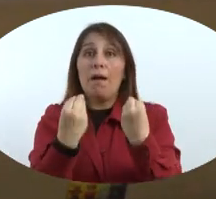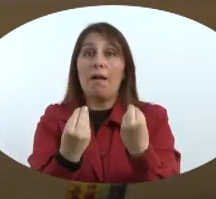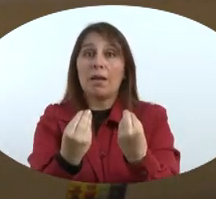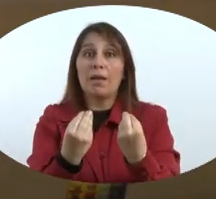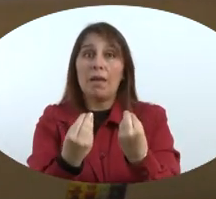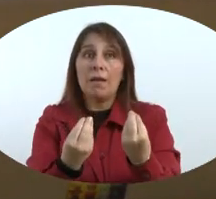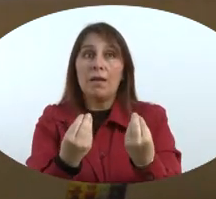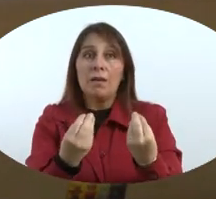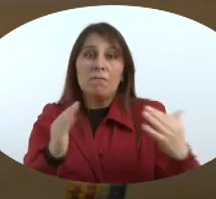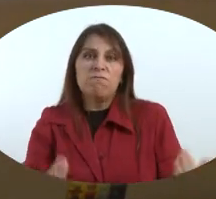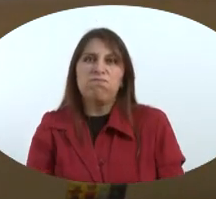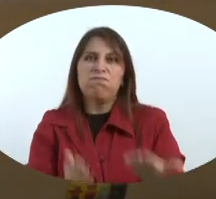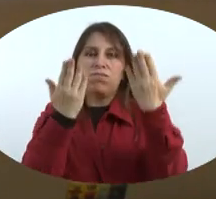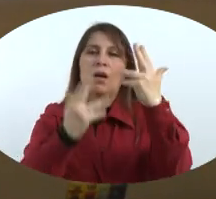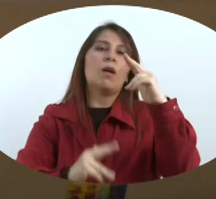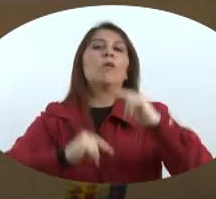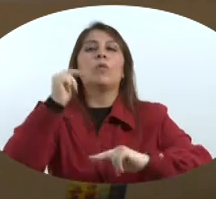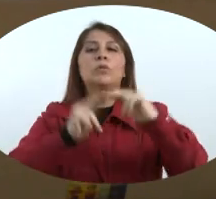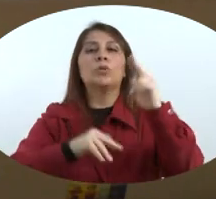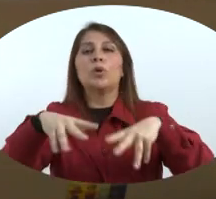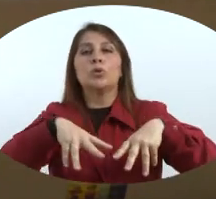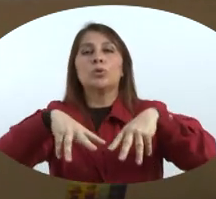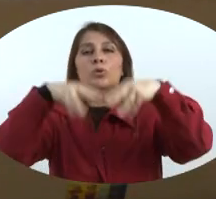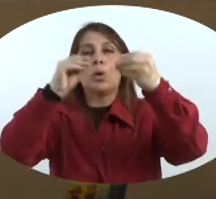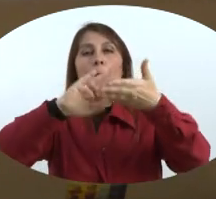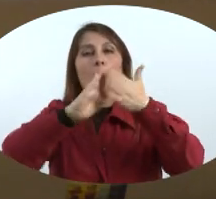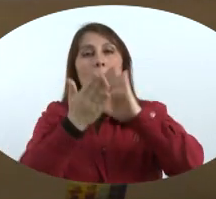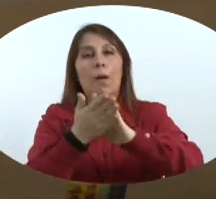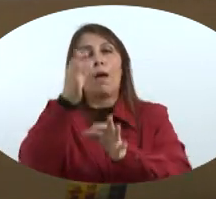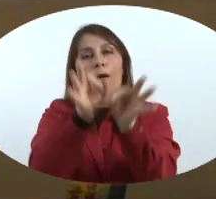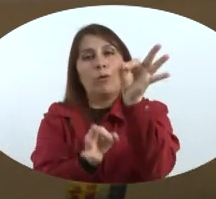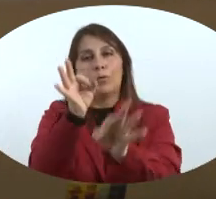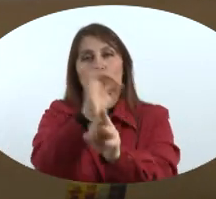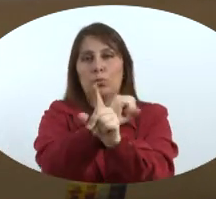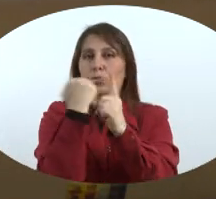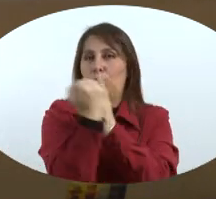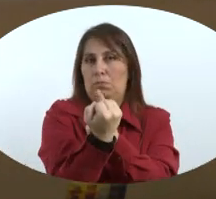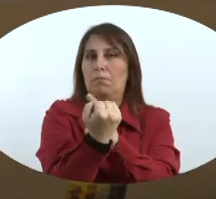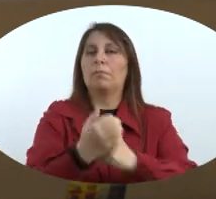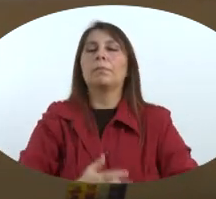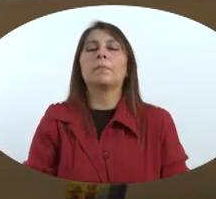efectivamente poder construir una nueva sociedad en paz con justicia social